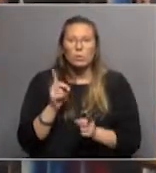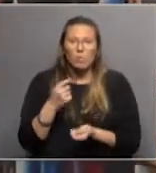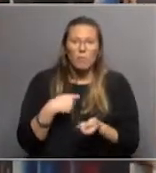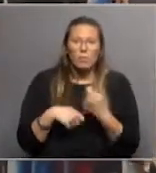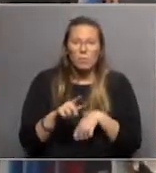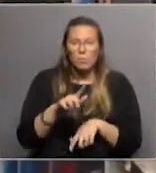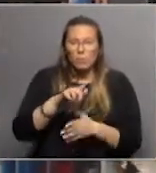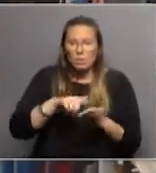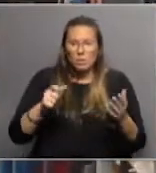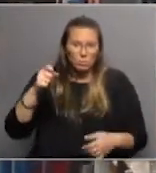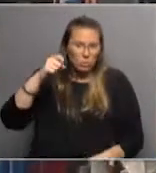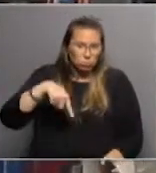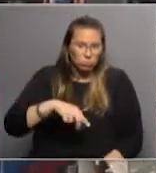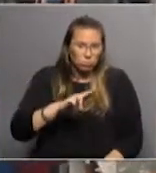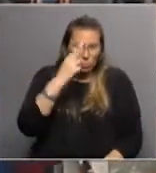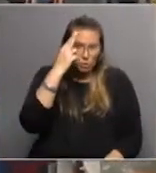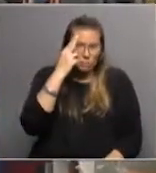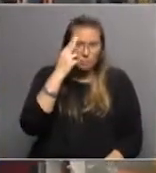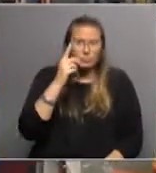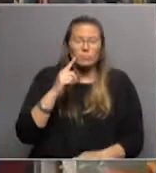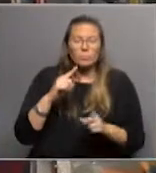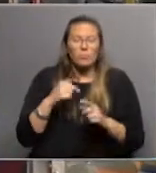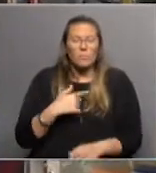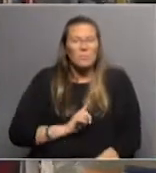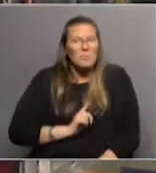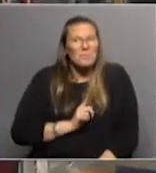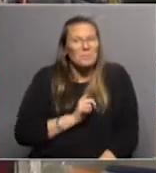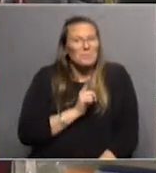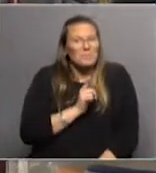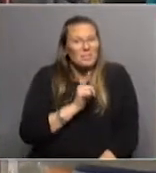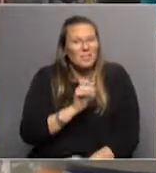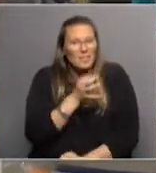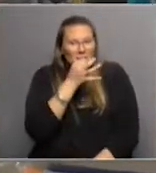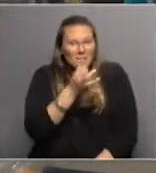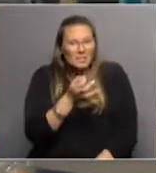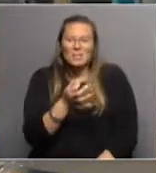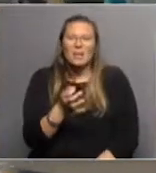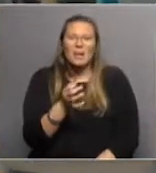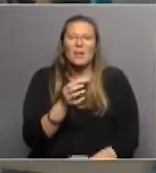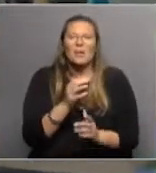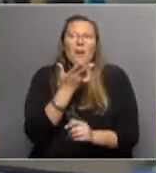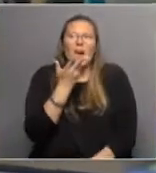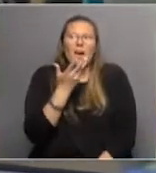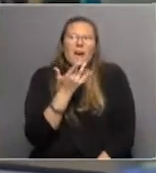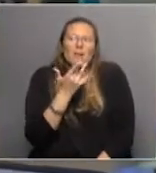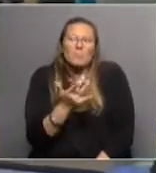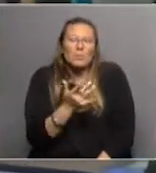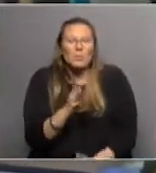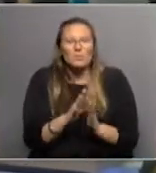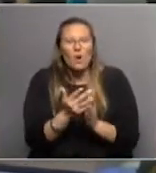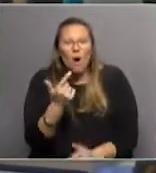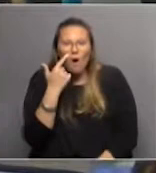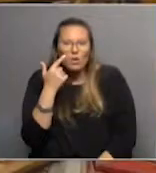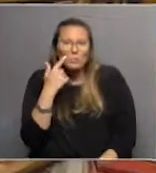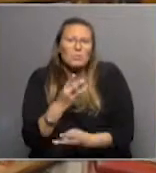mucha literatura nacional, que eso a mí me enorgullece decirlo. Creo que lo hermoso de ser librero, ¿no? El poder tener un